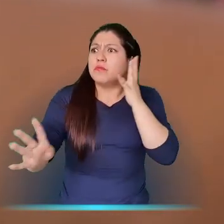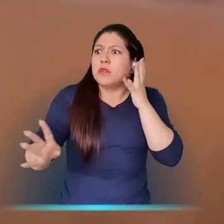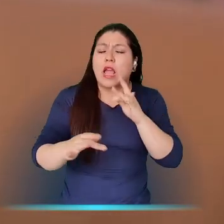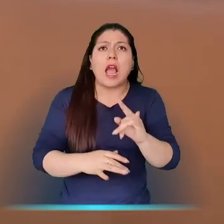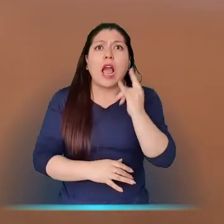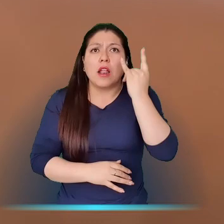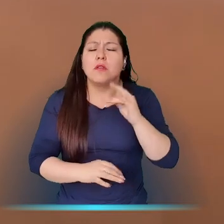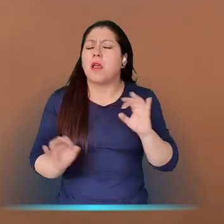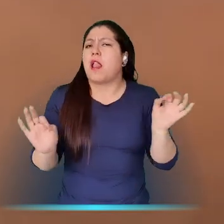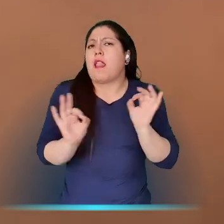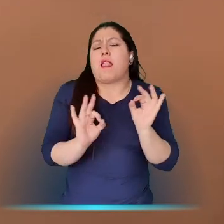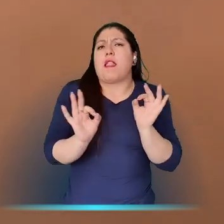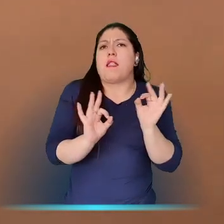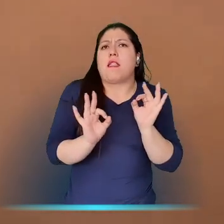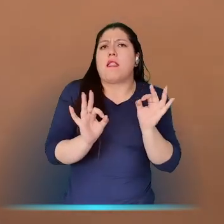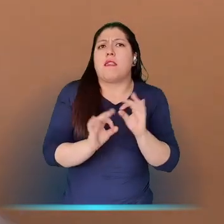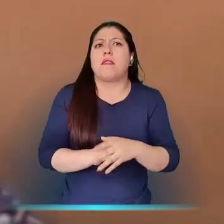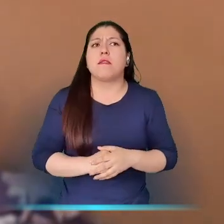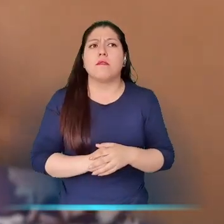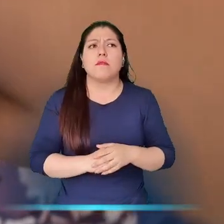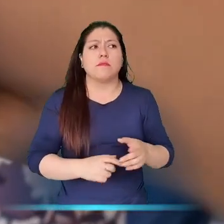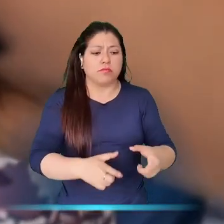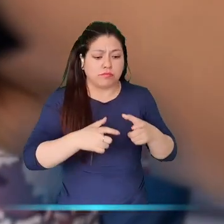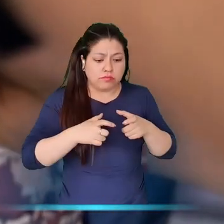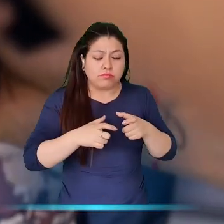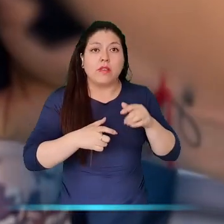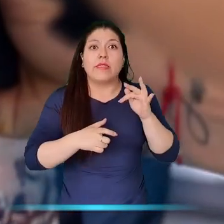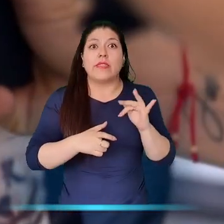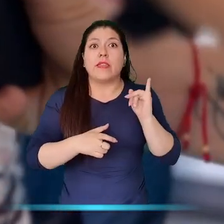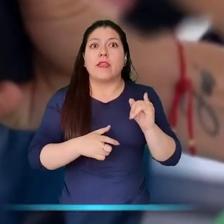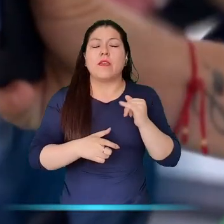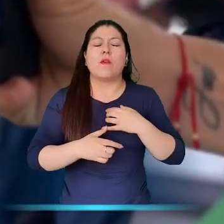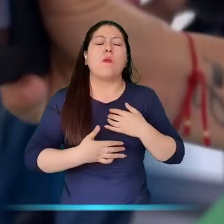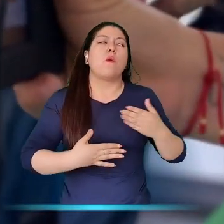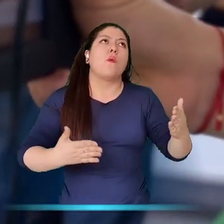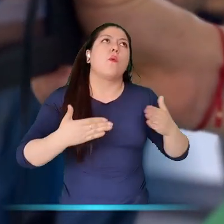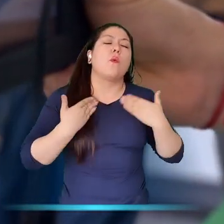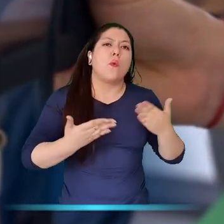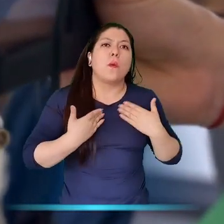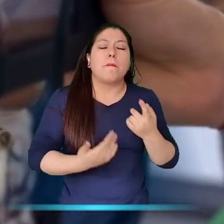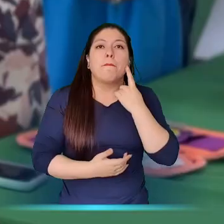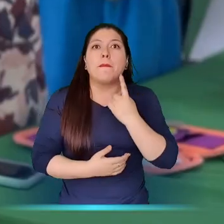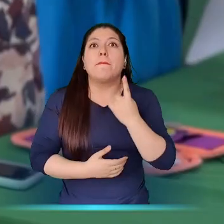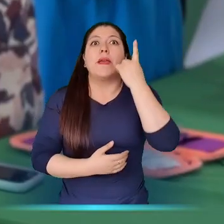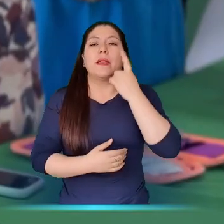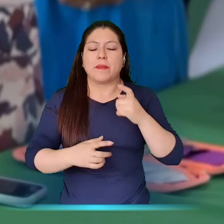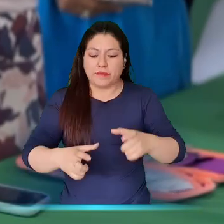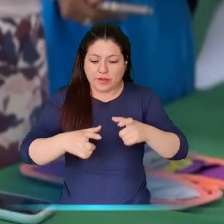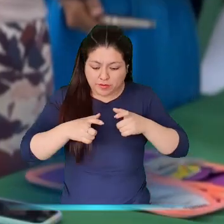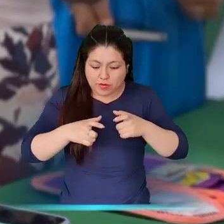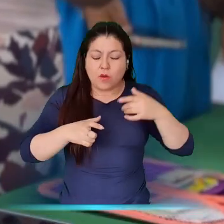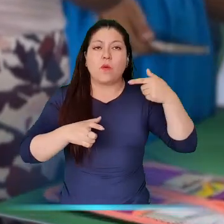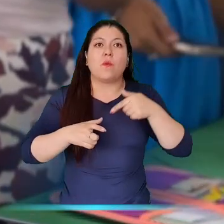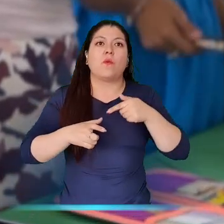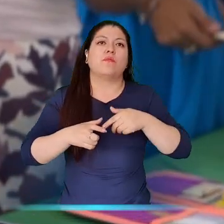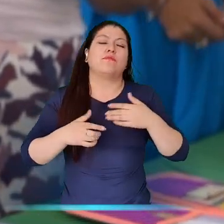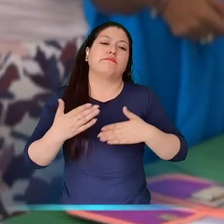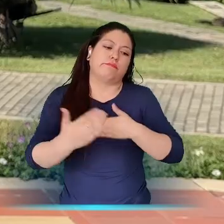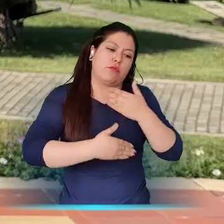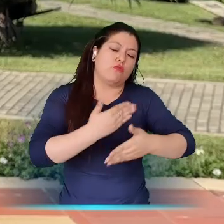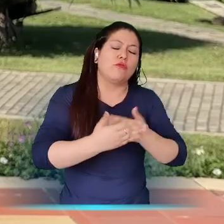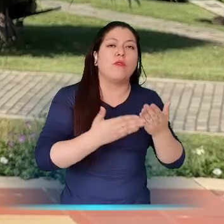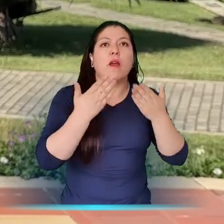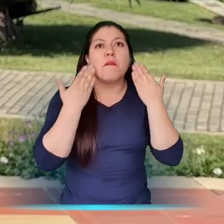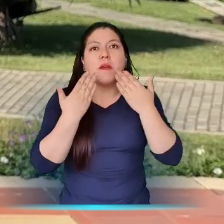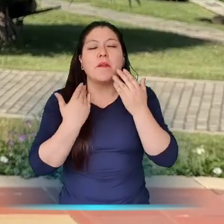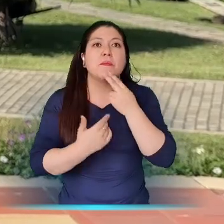él, no tuvo que realizar ninguna fila extensa. Y recibirla también fue súper gratificante porque es su primer